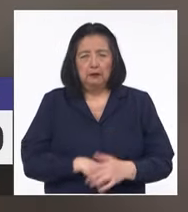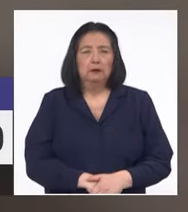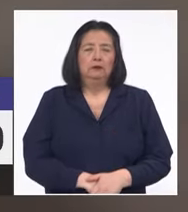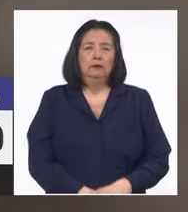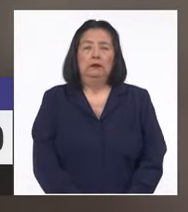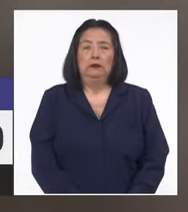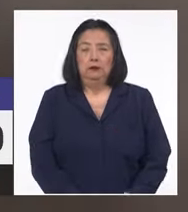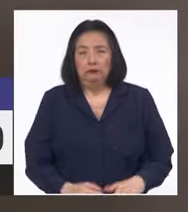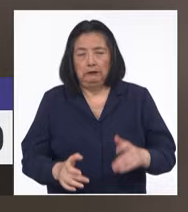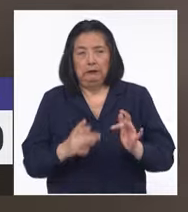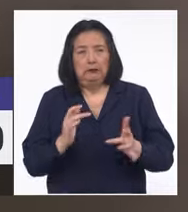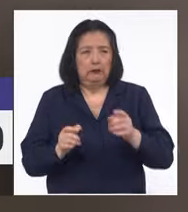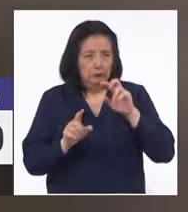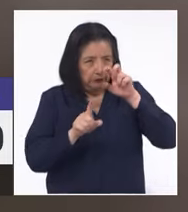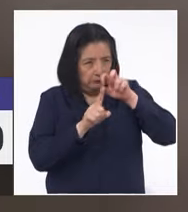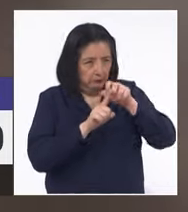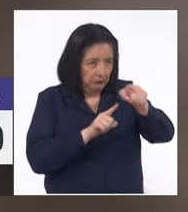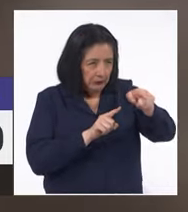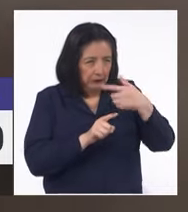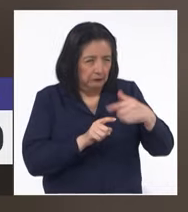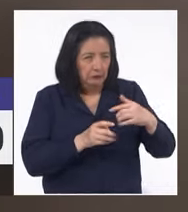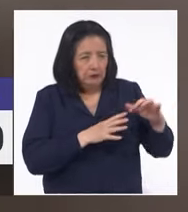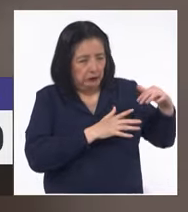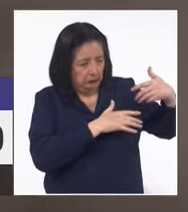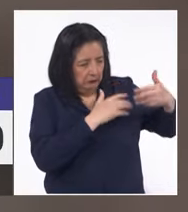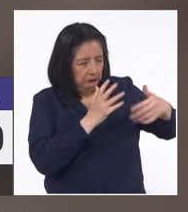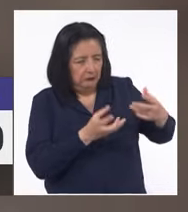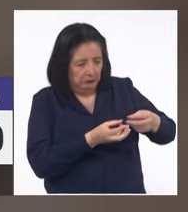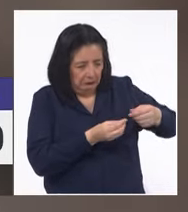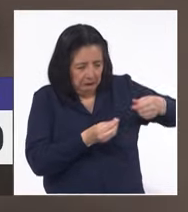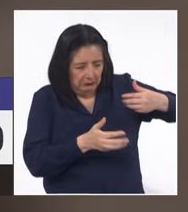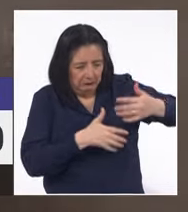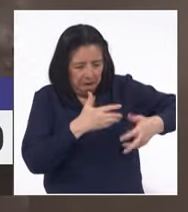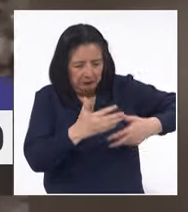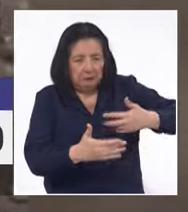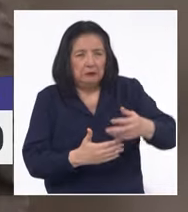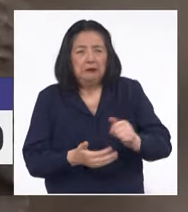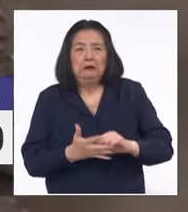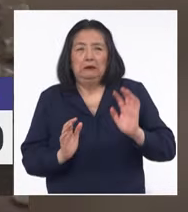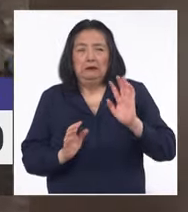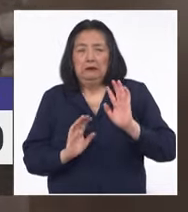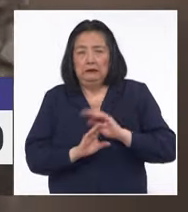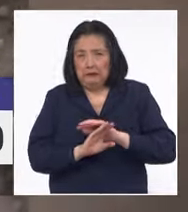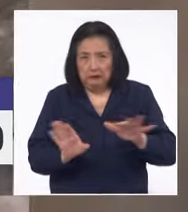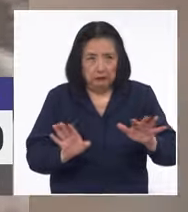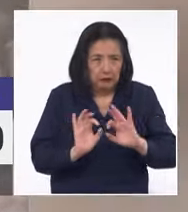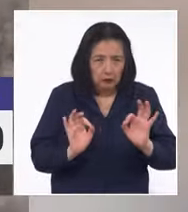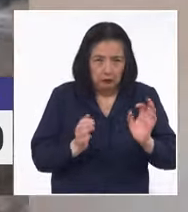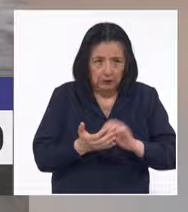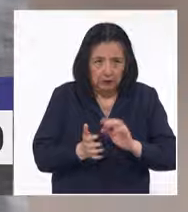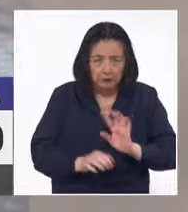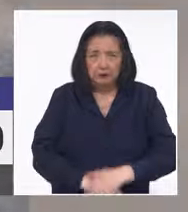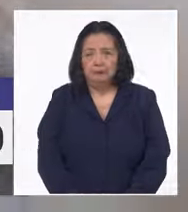Que todavía podemos ver rastros del barro que ha culminado justamente luego que...